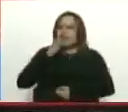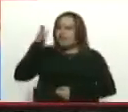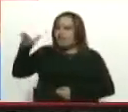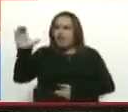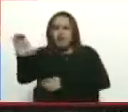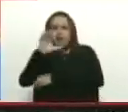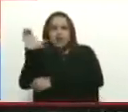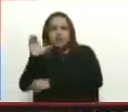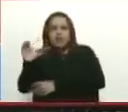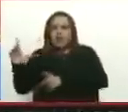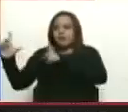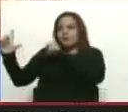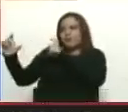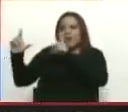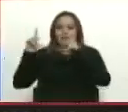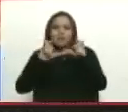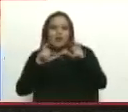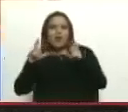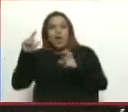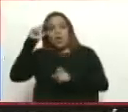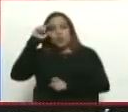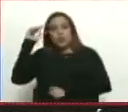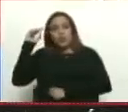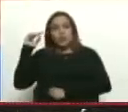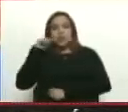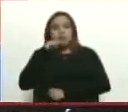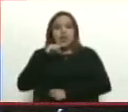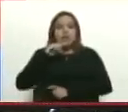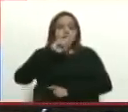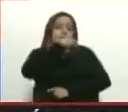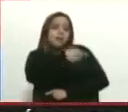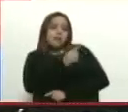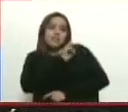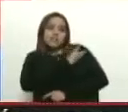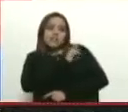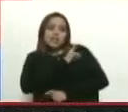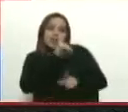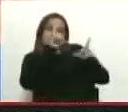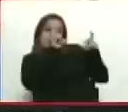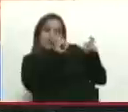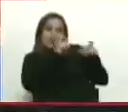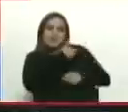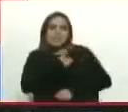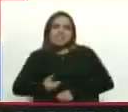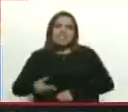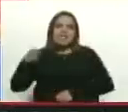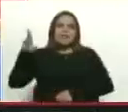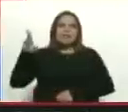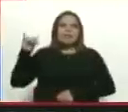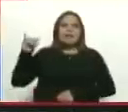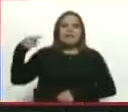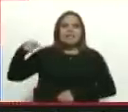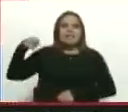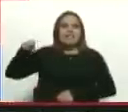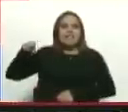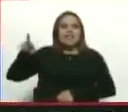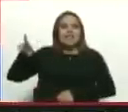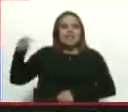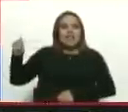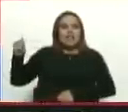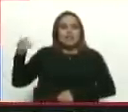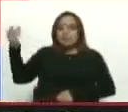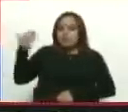y se retrató sonrisa con Duque y fue a Chile y sonrisa con Piñera, pero cuando vino a Venezuela llegó bravo.